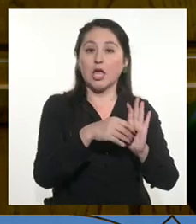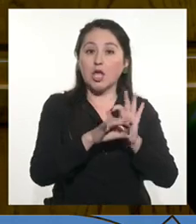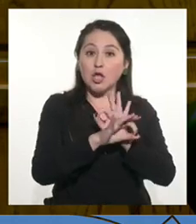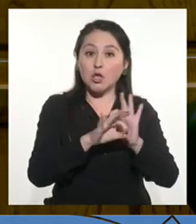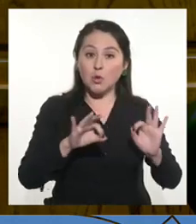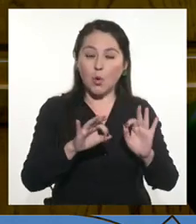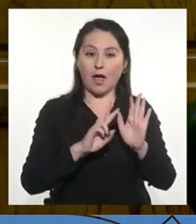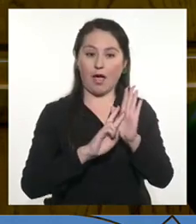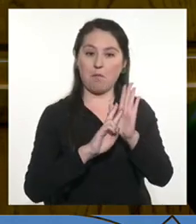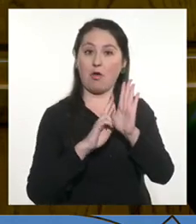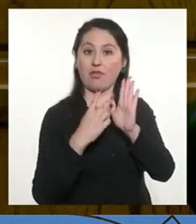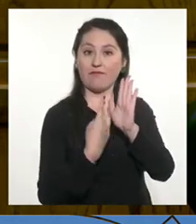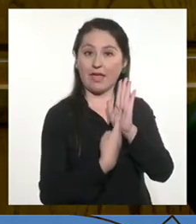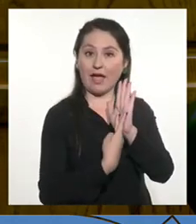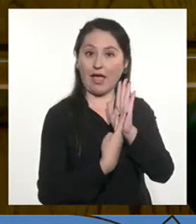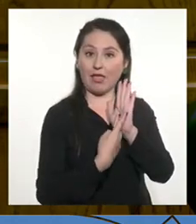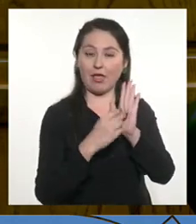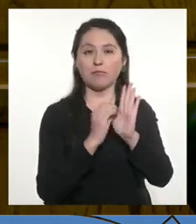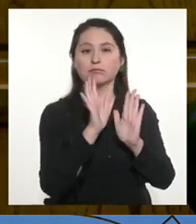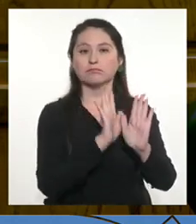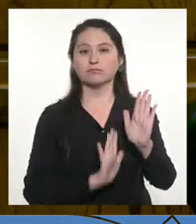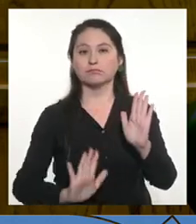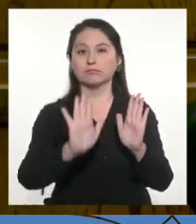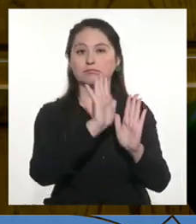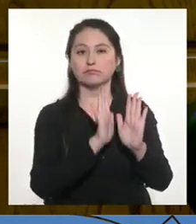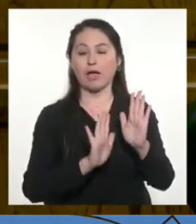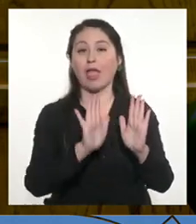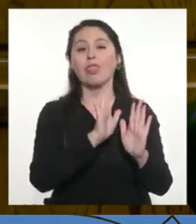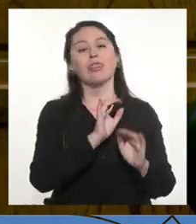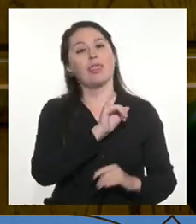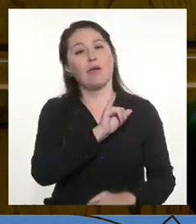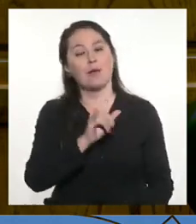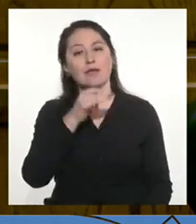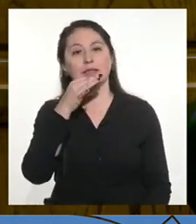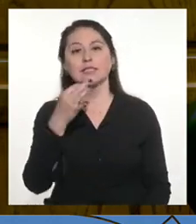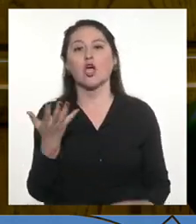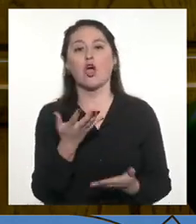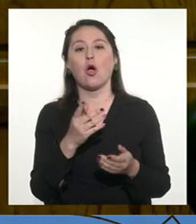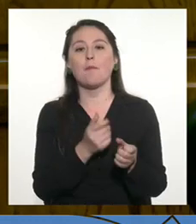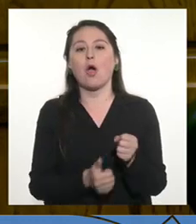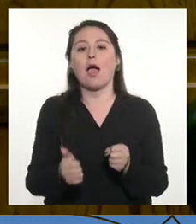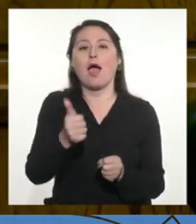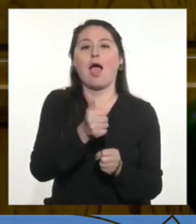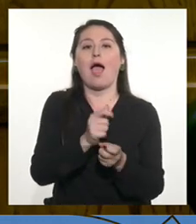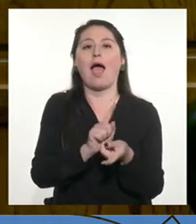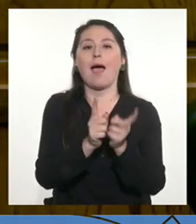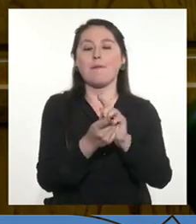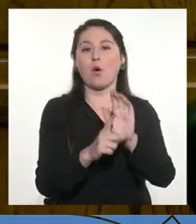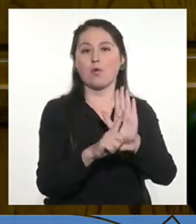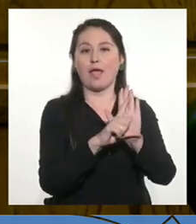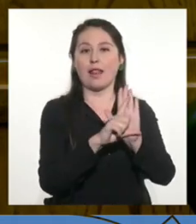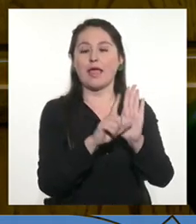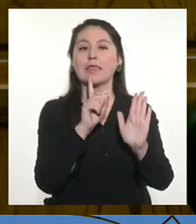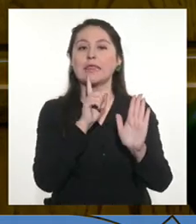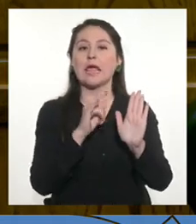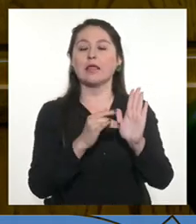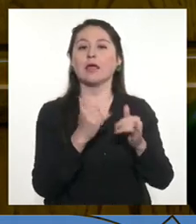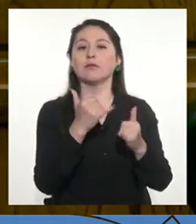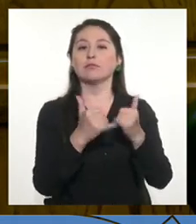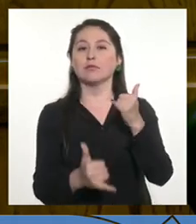modificadas y aquí vamos a hablar después de cómo se modifica o se caduca una ley tiene una vigencia